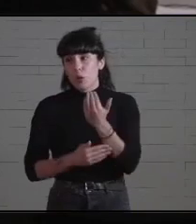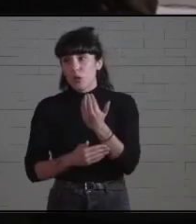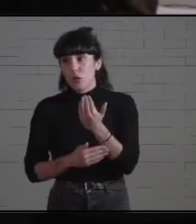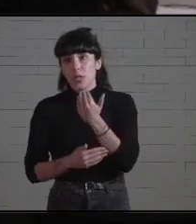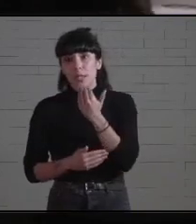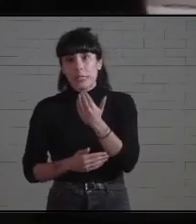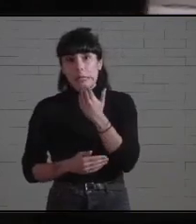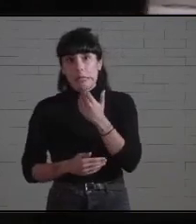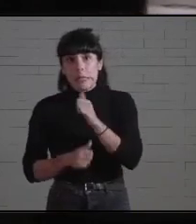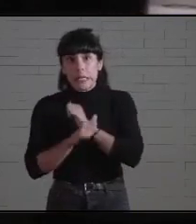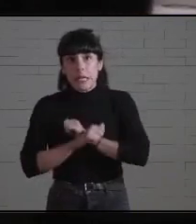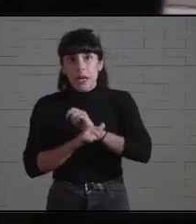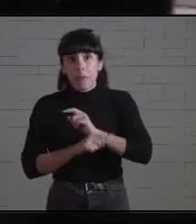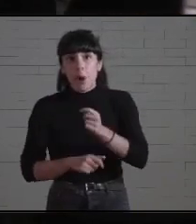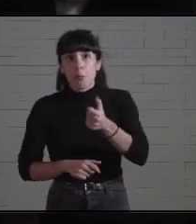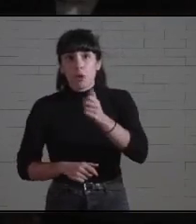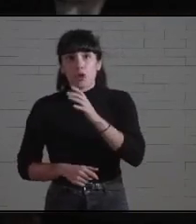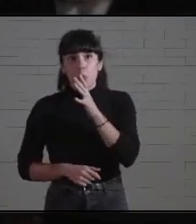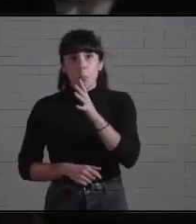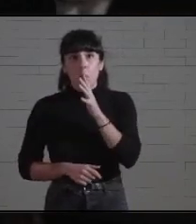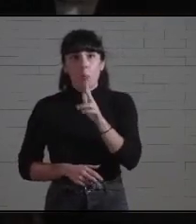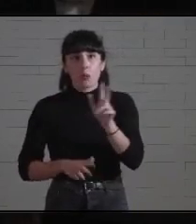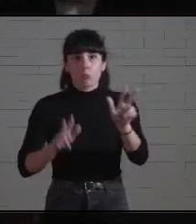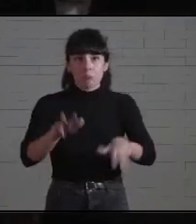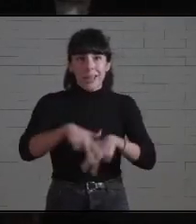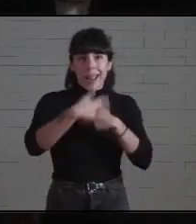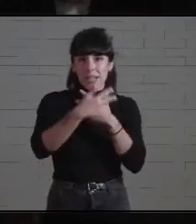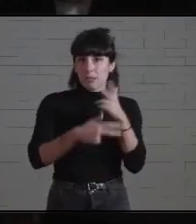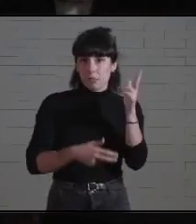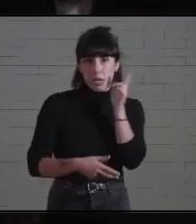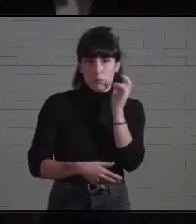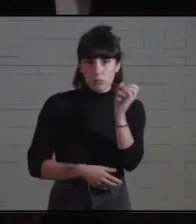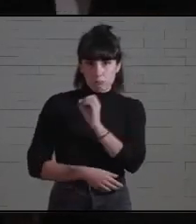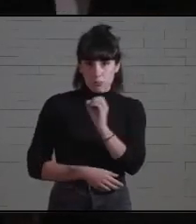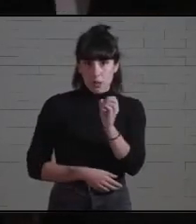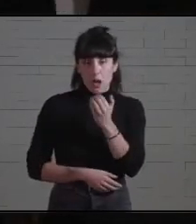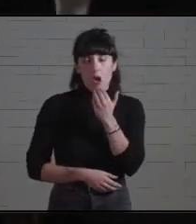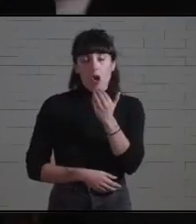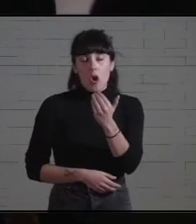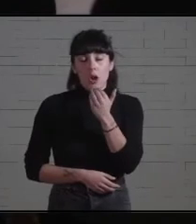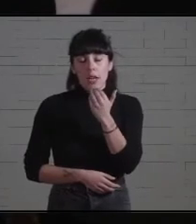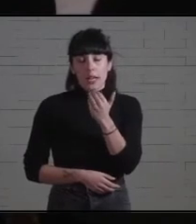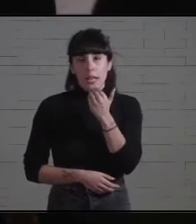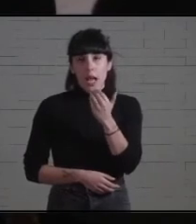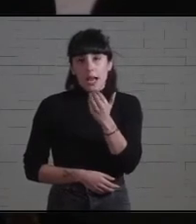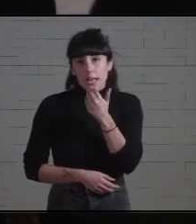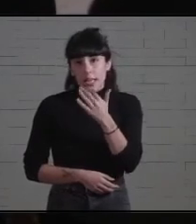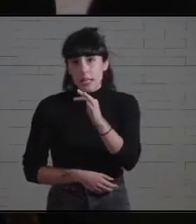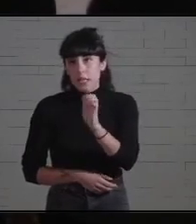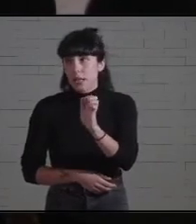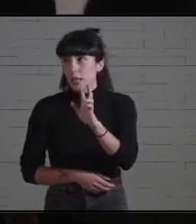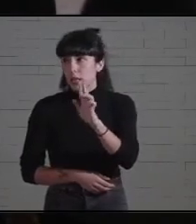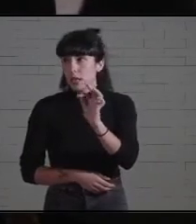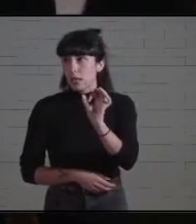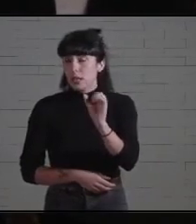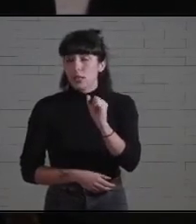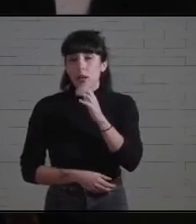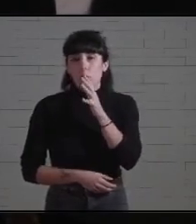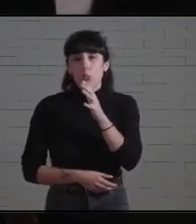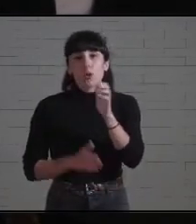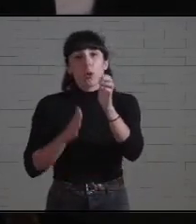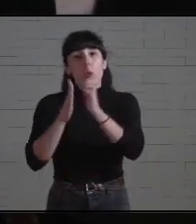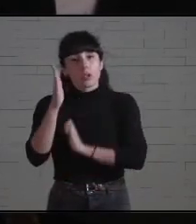espera un poquito tener el micro porque si no la gente que está en streaming no va a oír tu pregunta. Vale, muchas gracias, Teresa, por el estudio, por el